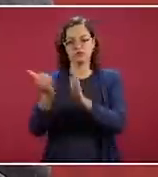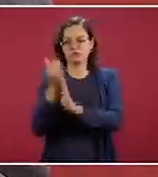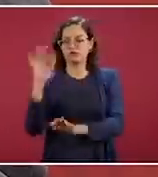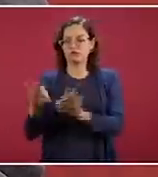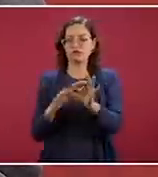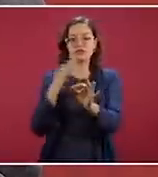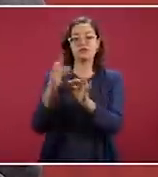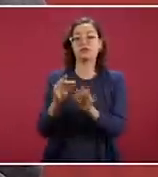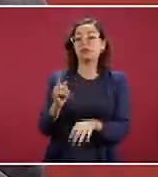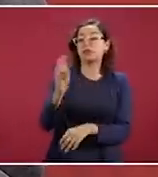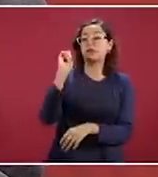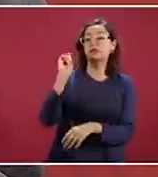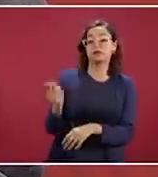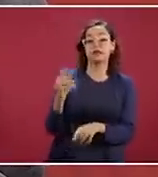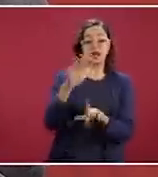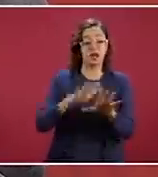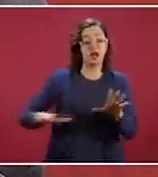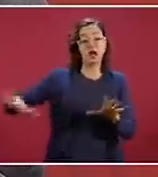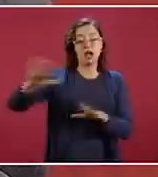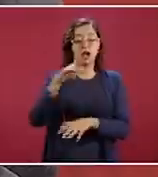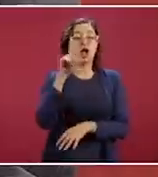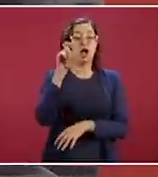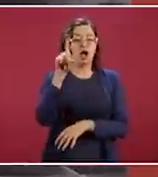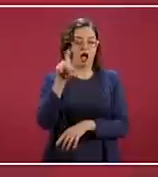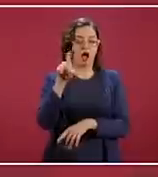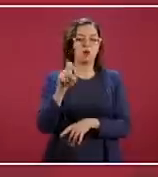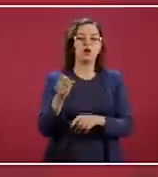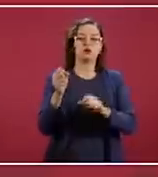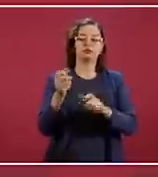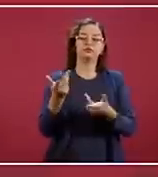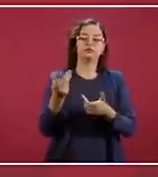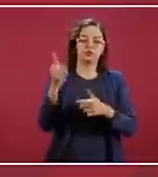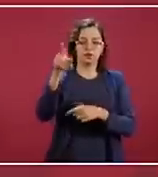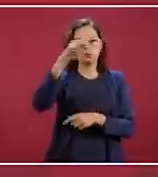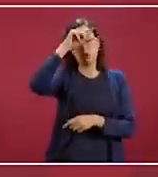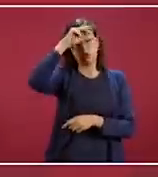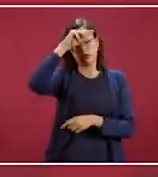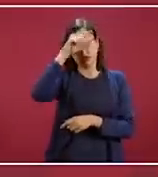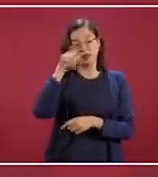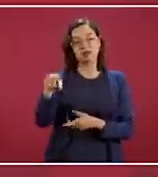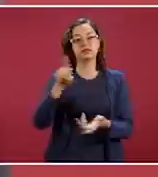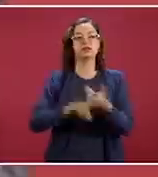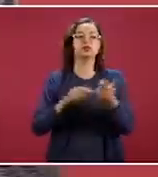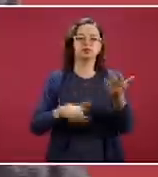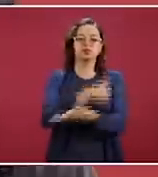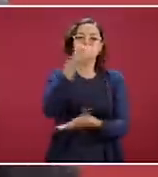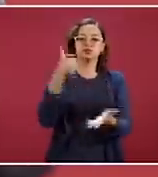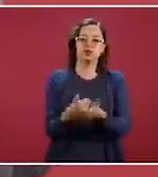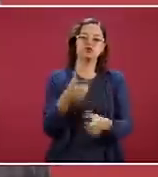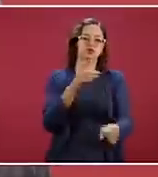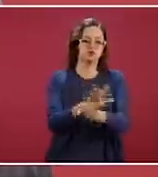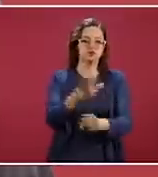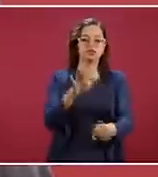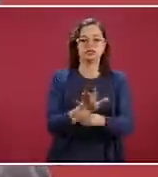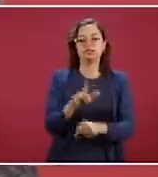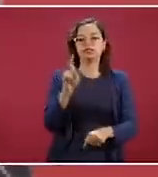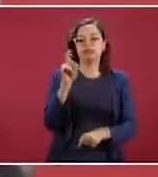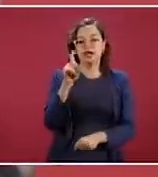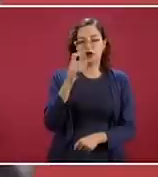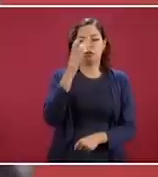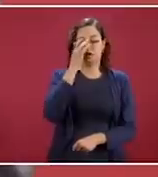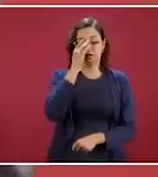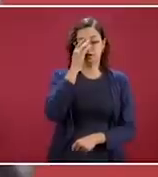agua en la zona metropolitana de Monterrey y está